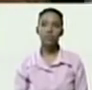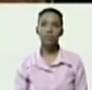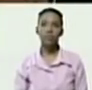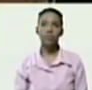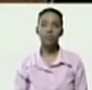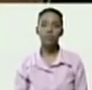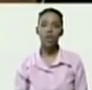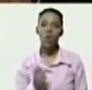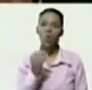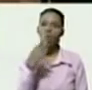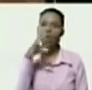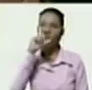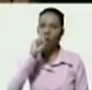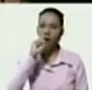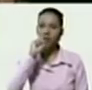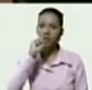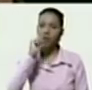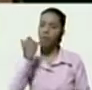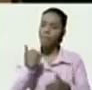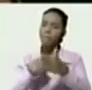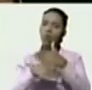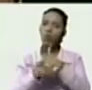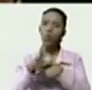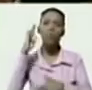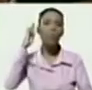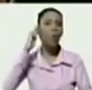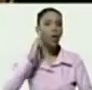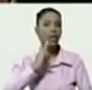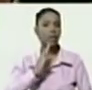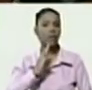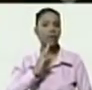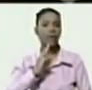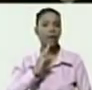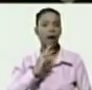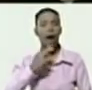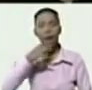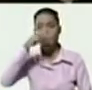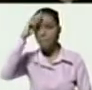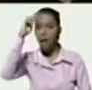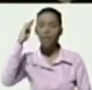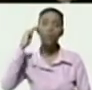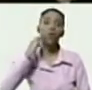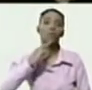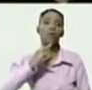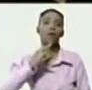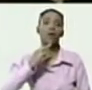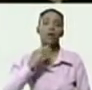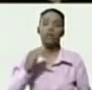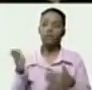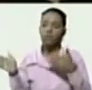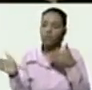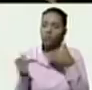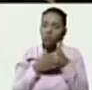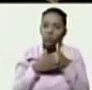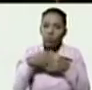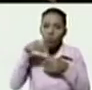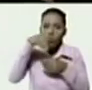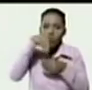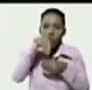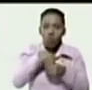¿Y cuántos años pasó Bolívar, el padre Bolívar, encerrado en un